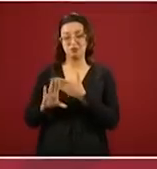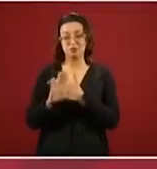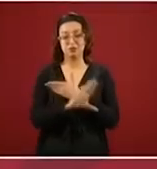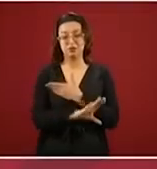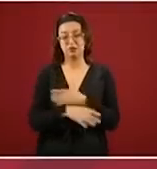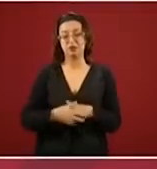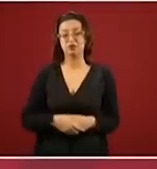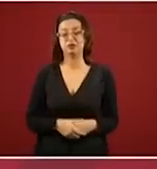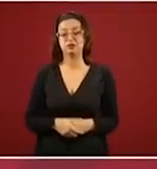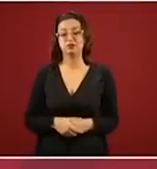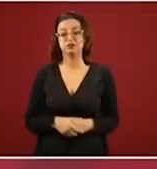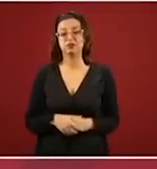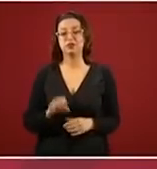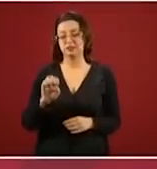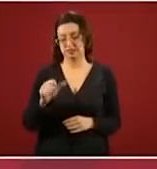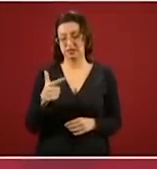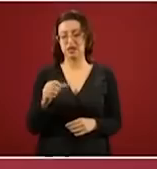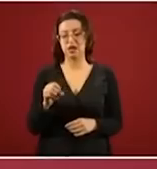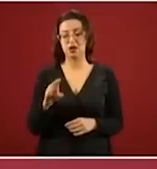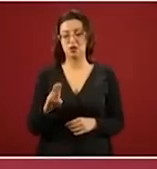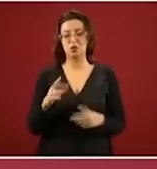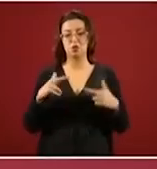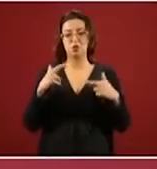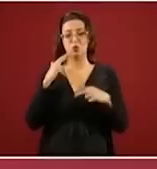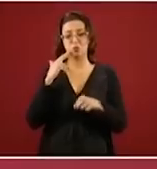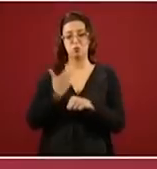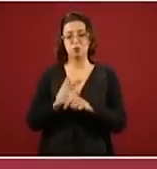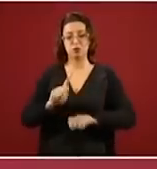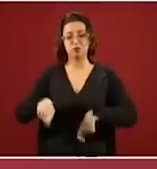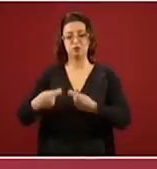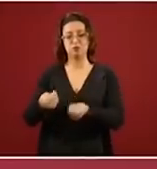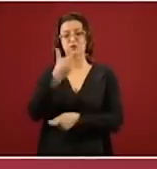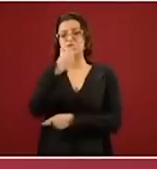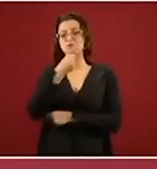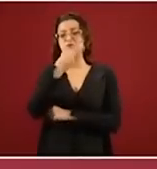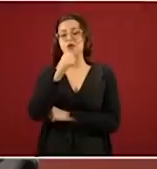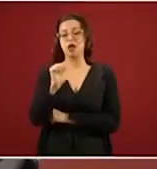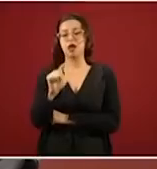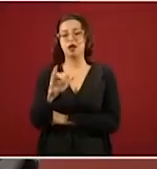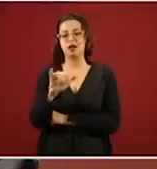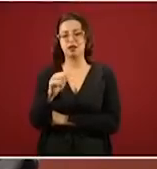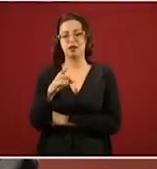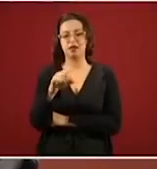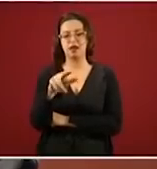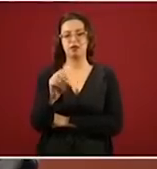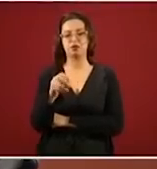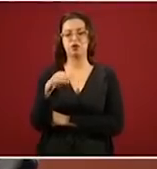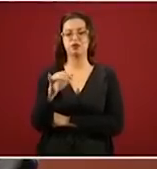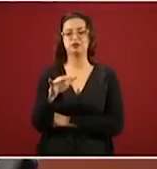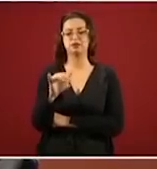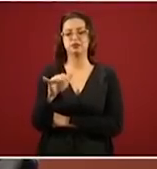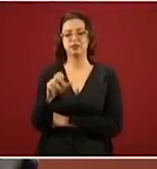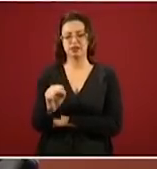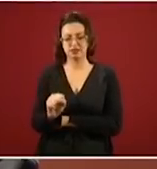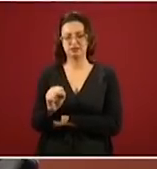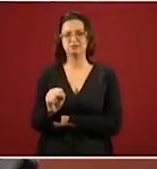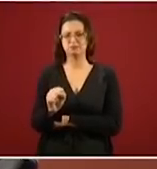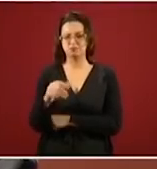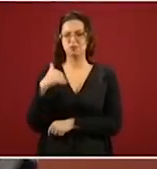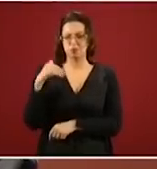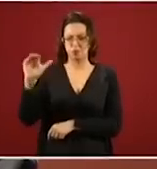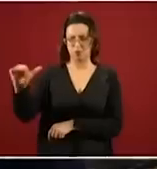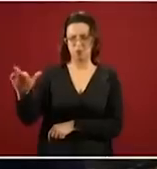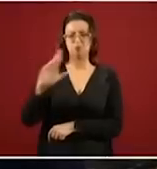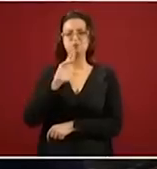el aceite de gobernación alejandro encinas le vamos a pedir que te dé una respuesta